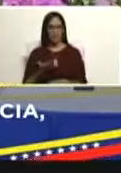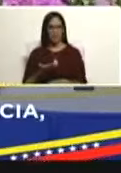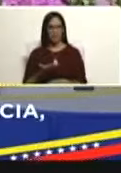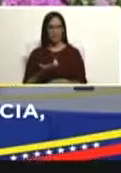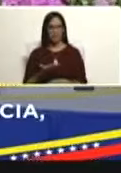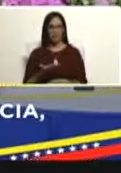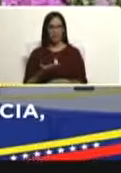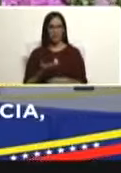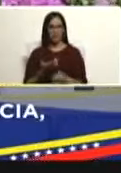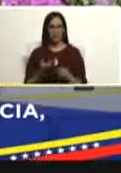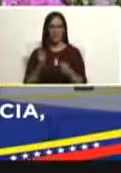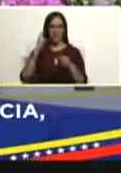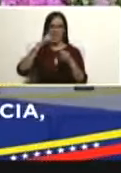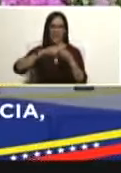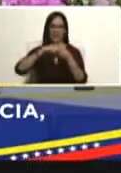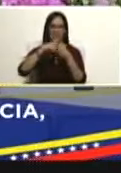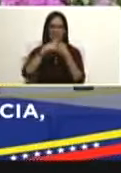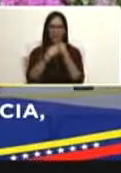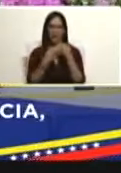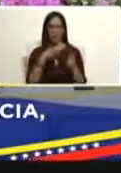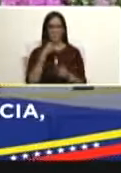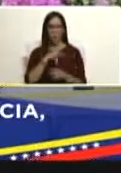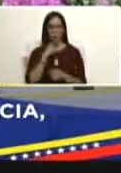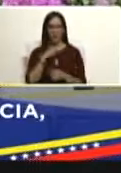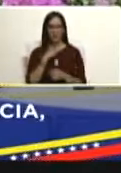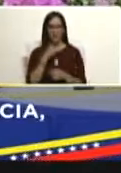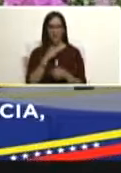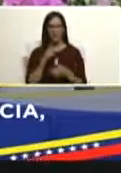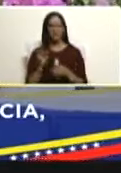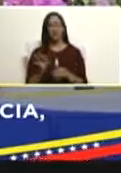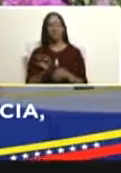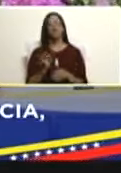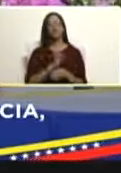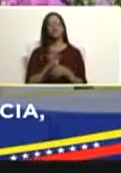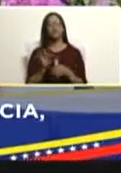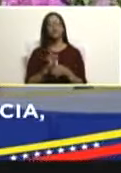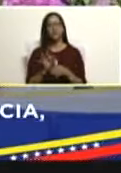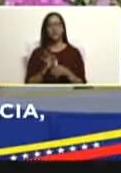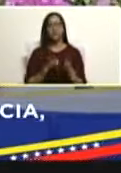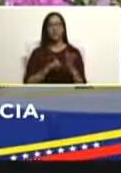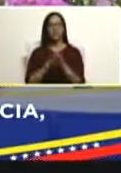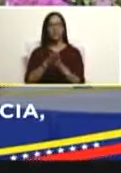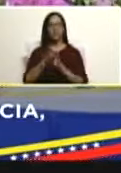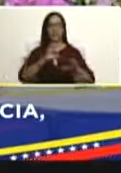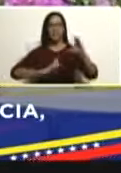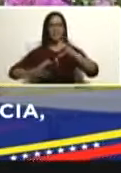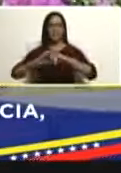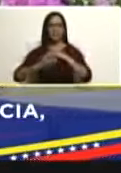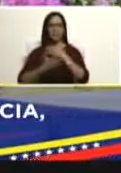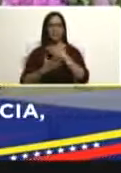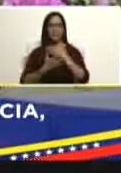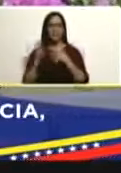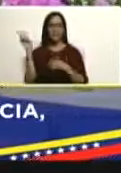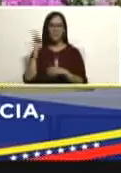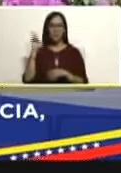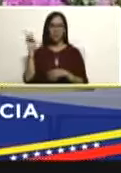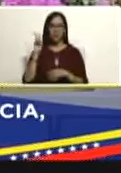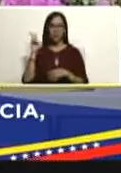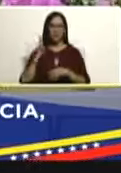para articular políticas en función del desarrollo de la ciencia y la tecnología en Venezuela.